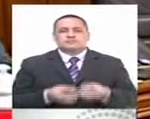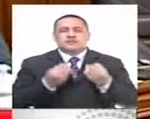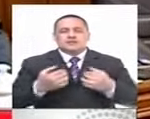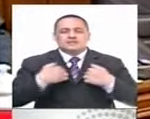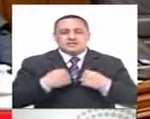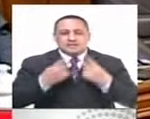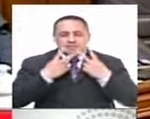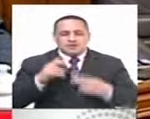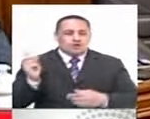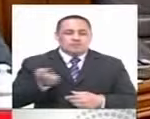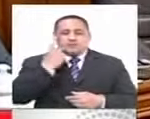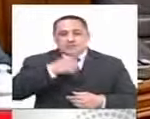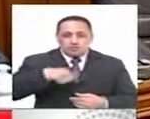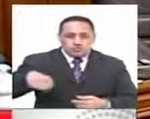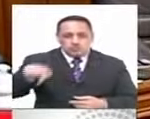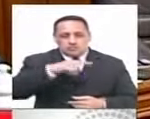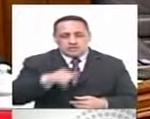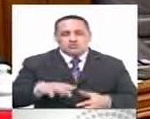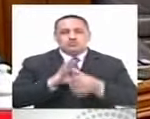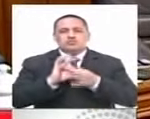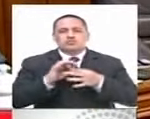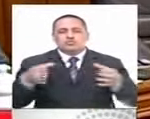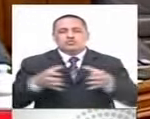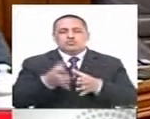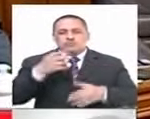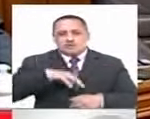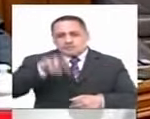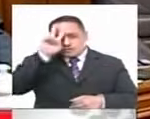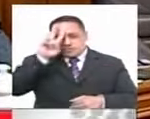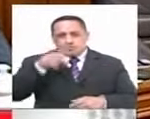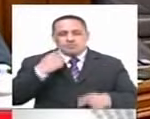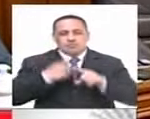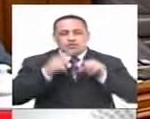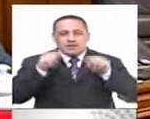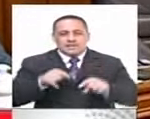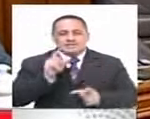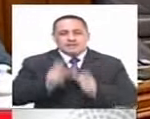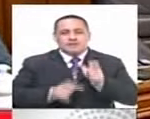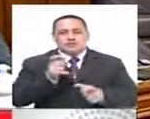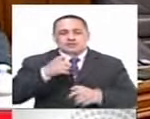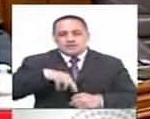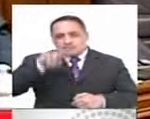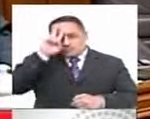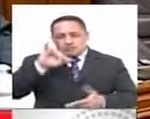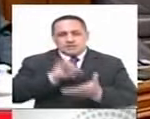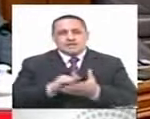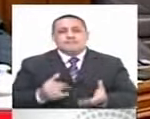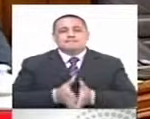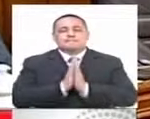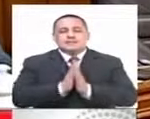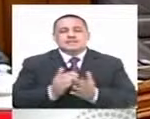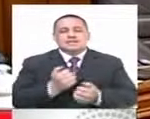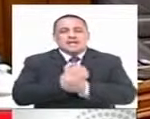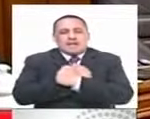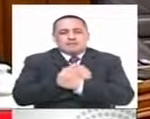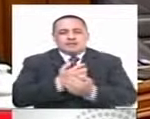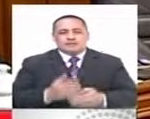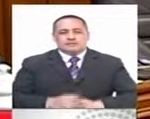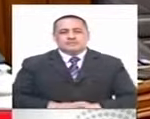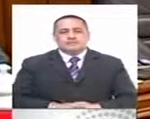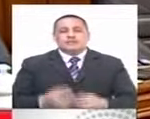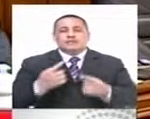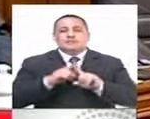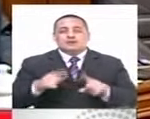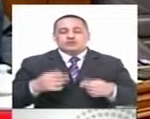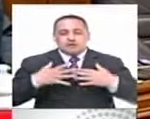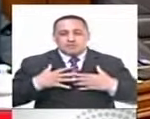que ser los primeros ustedes de estar unidos por este país, por este pueblo que tanto claman y llaman. Pero